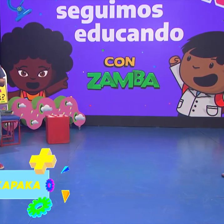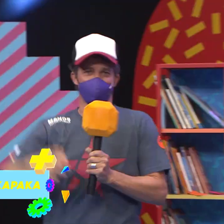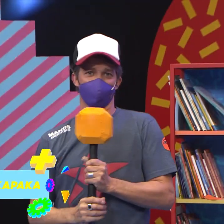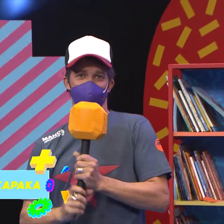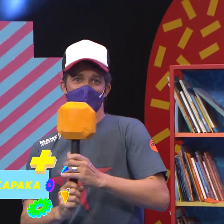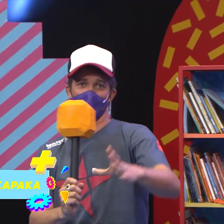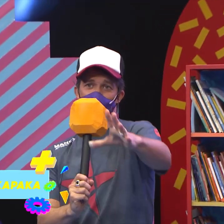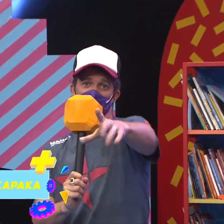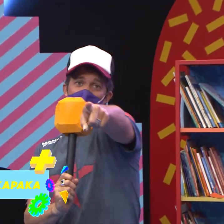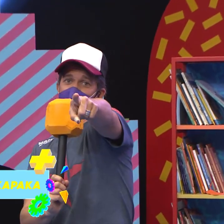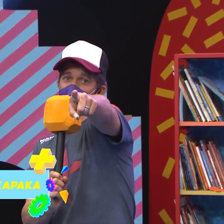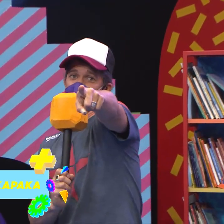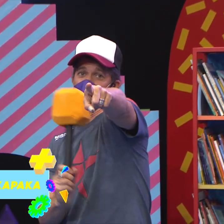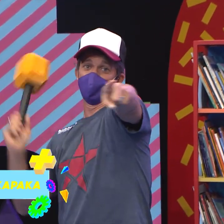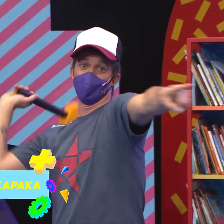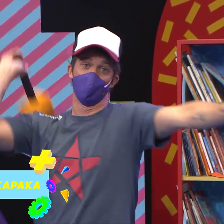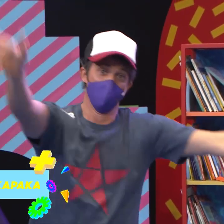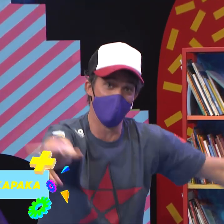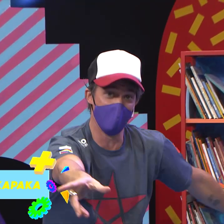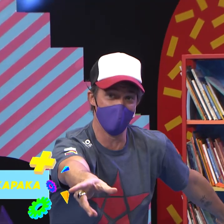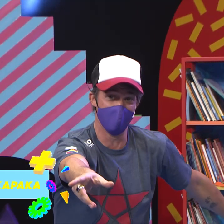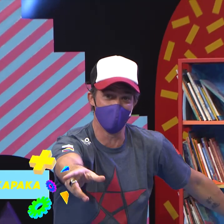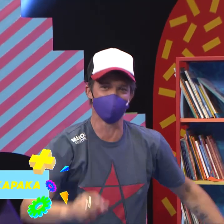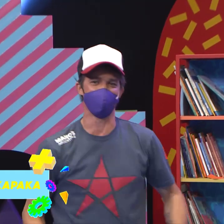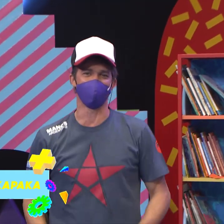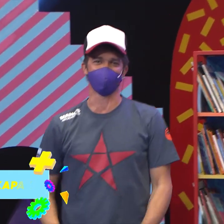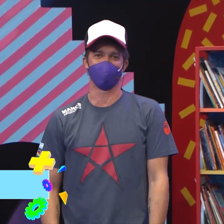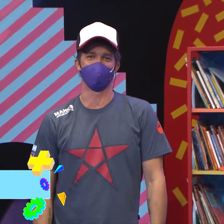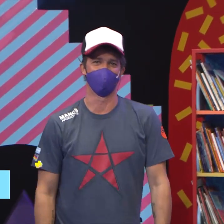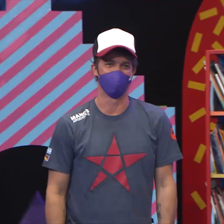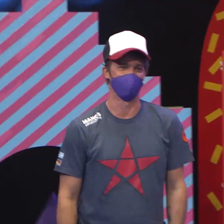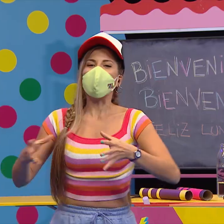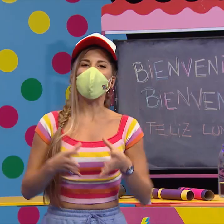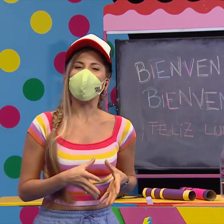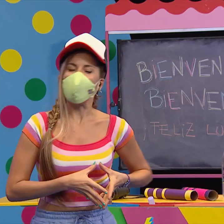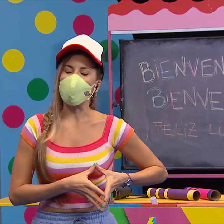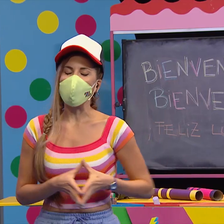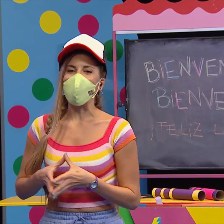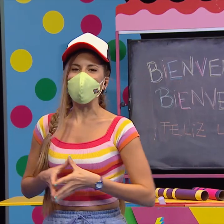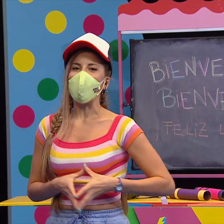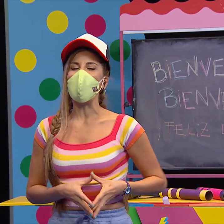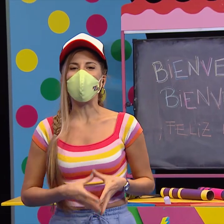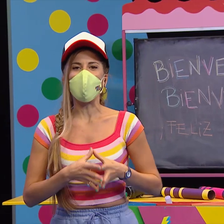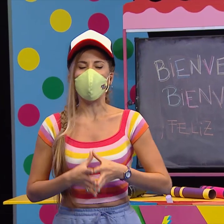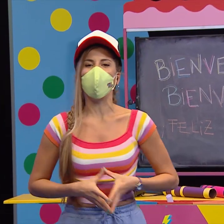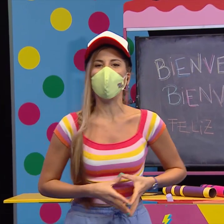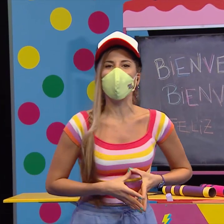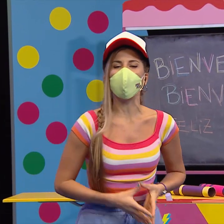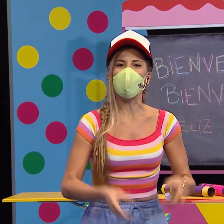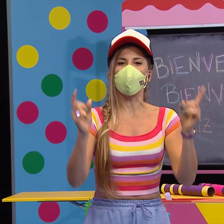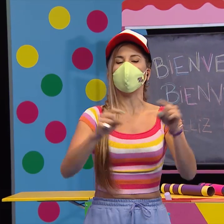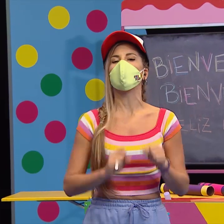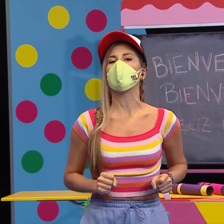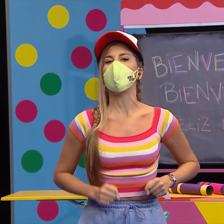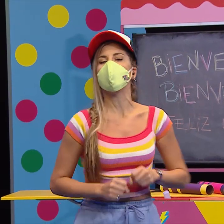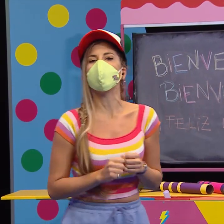Es una batalla. Ahí. Sí, dale. ¡Esa! Y como estaba diciendo en este momento, los programas los pueden ver porque